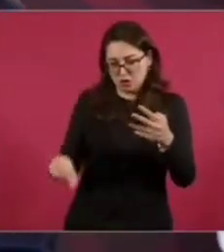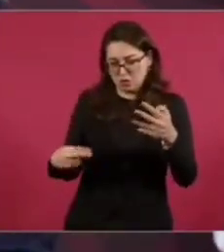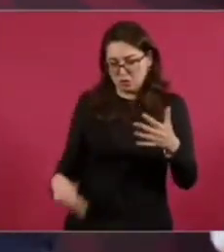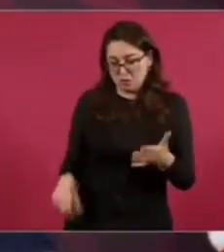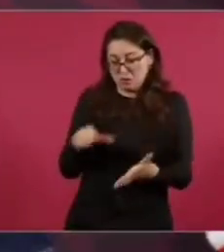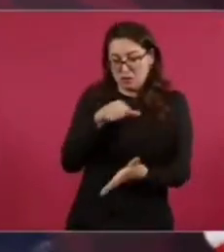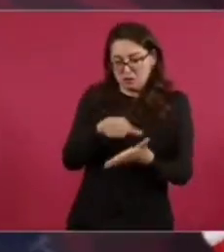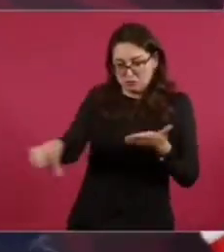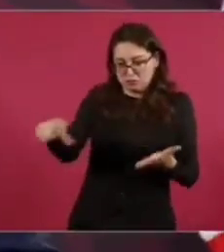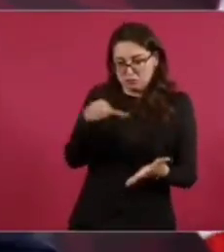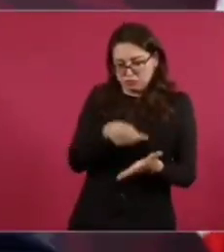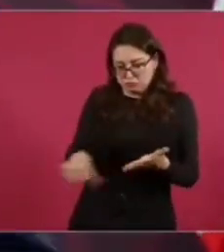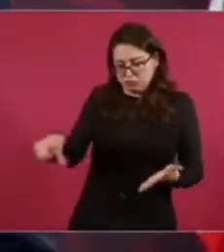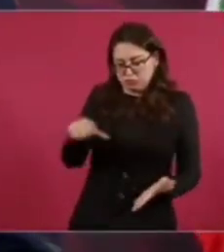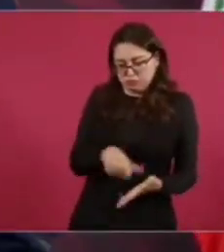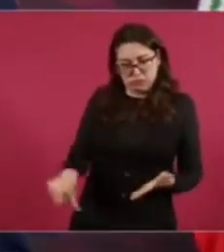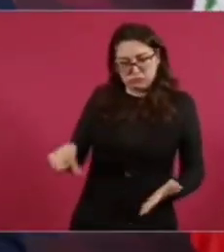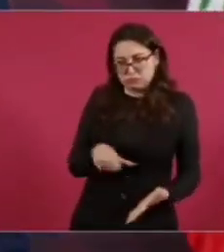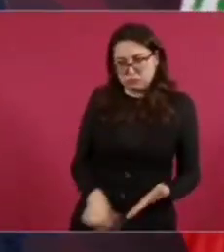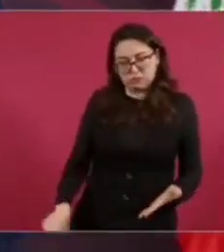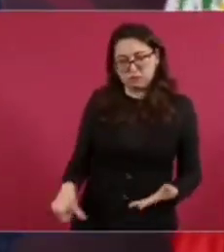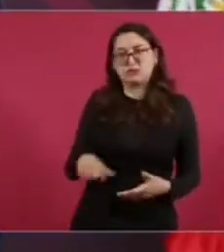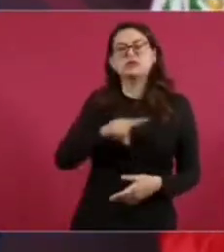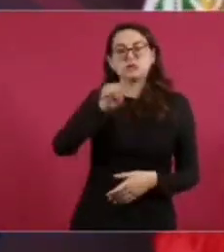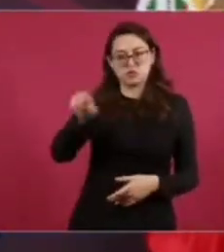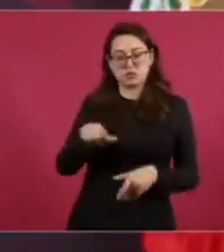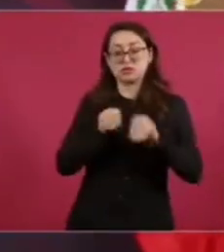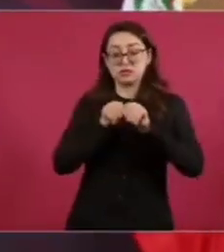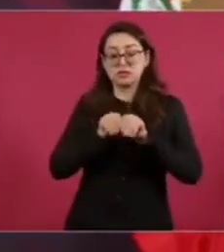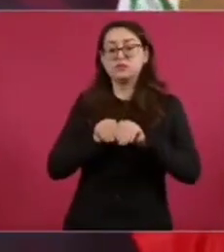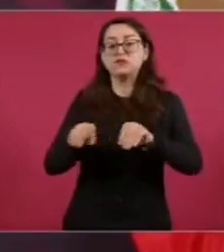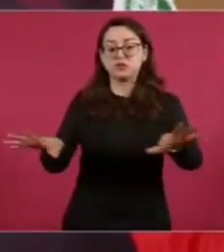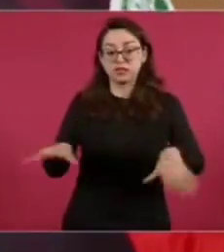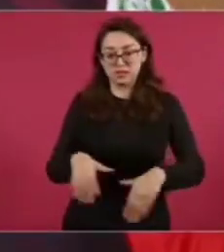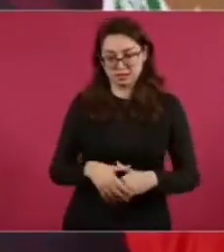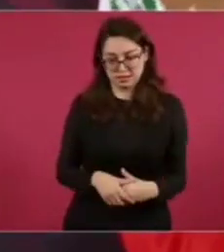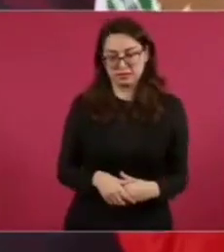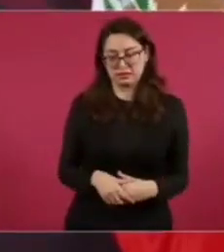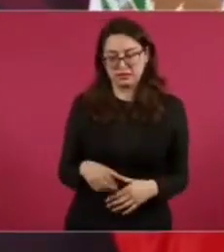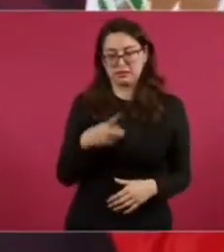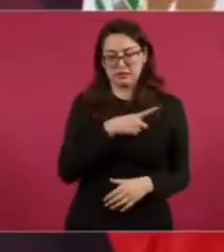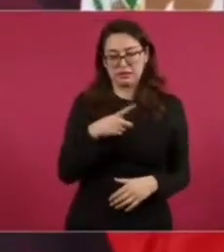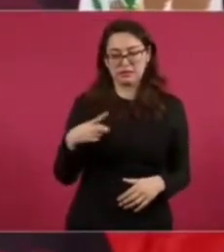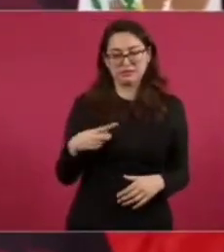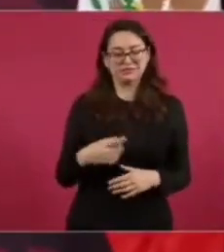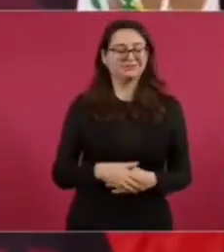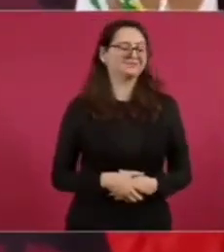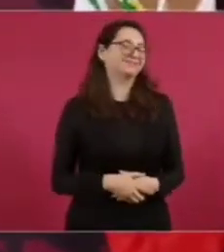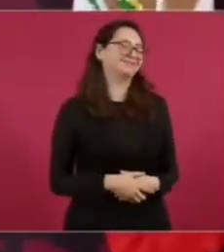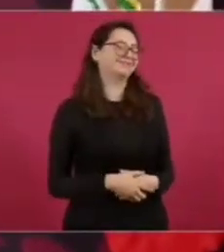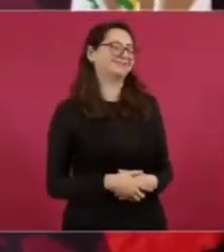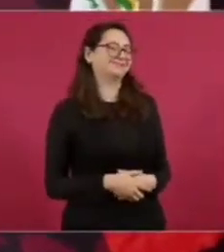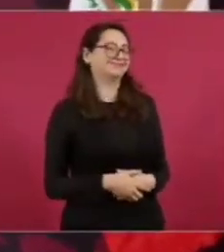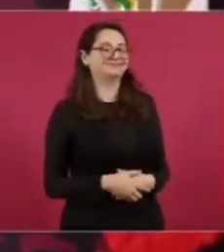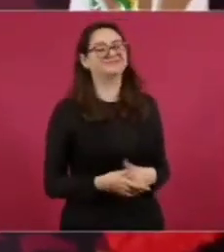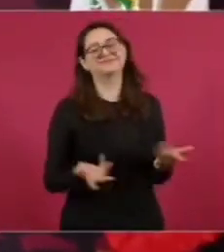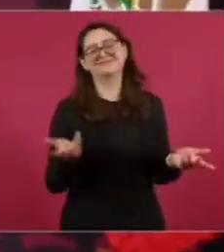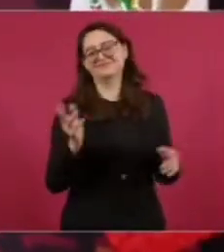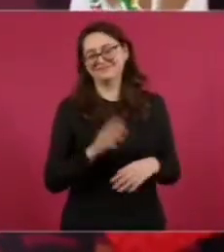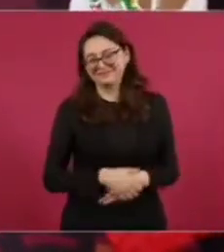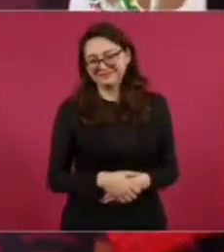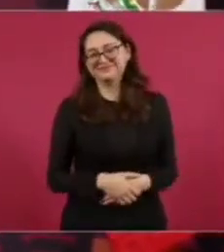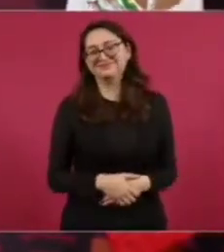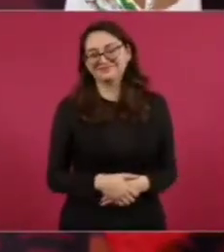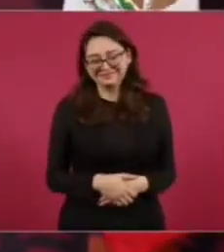¿Cómo se llama? Testar. Testar. Hay que testar. Imagínense que nosotros subimos al